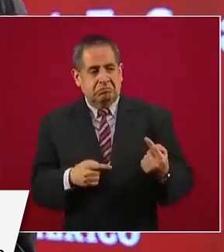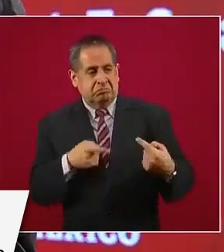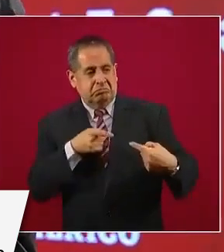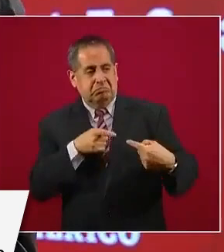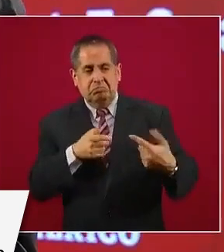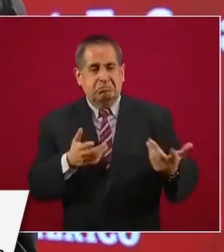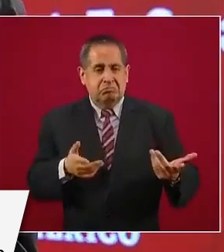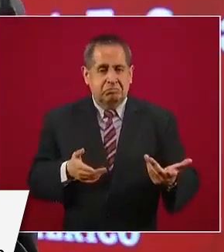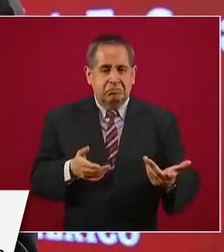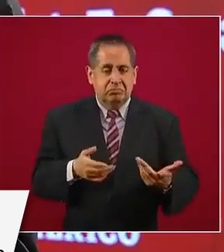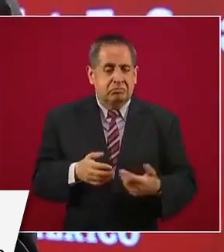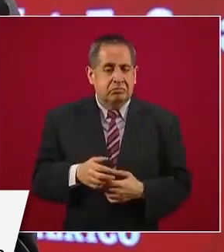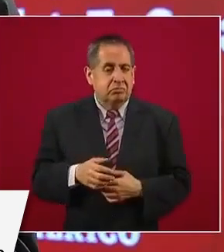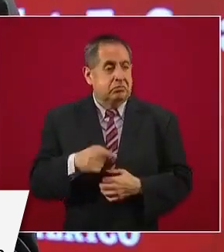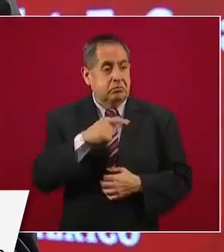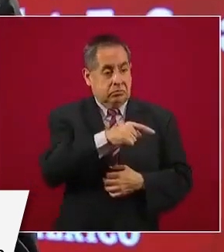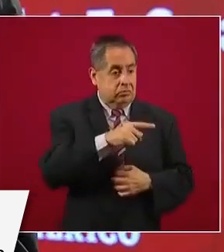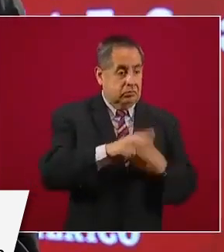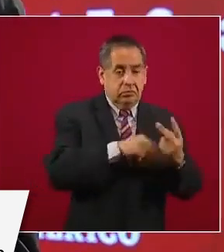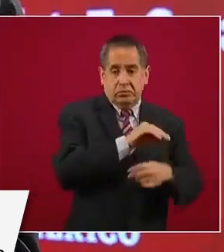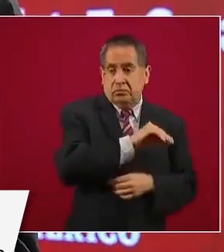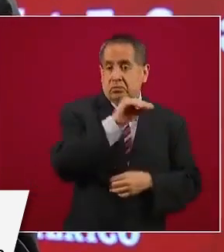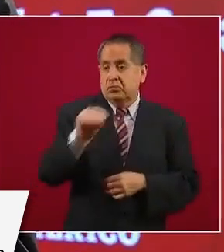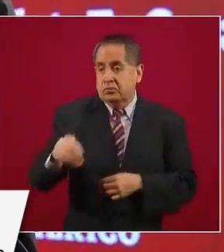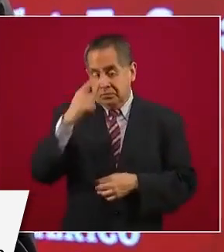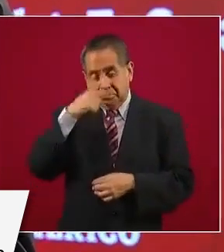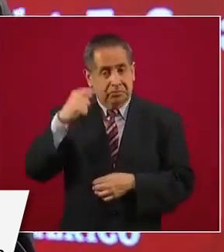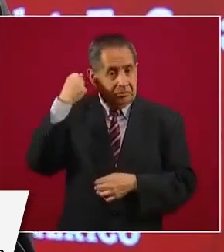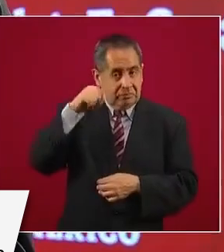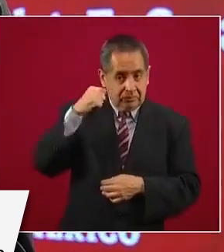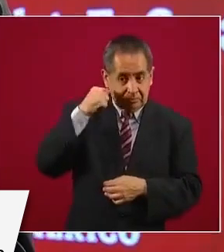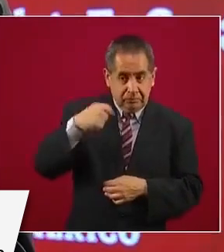porque lo enviaron a Tabasco cuando yo era candidato